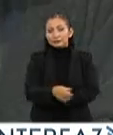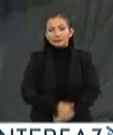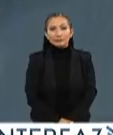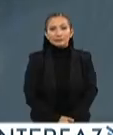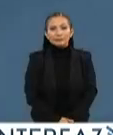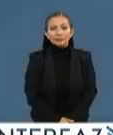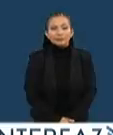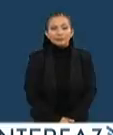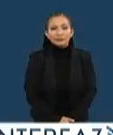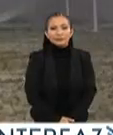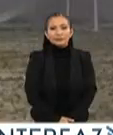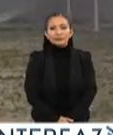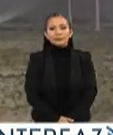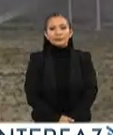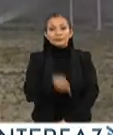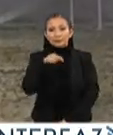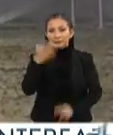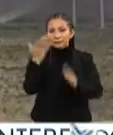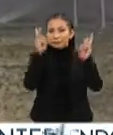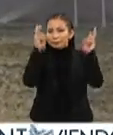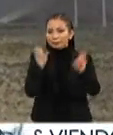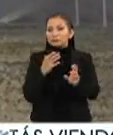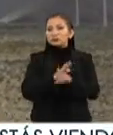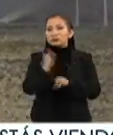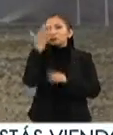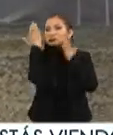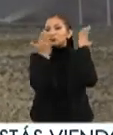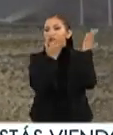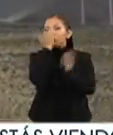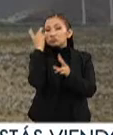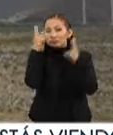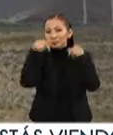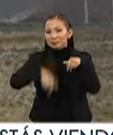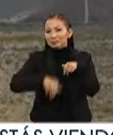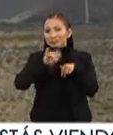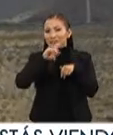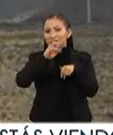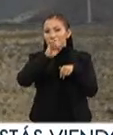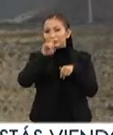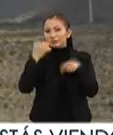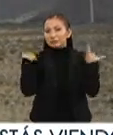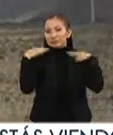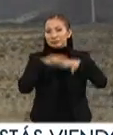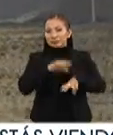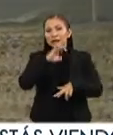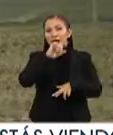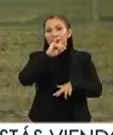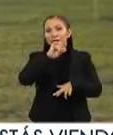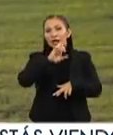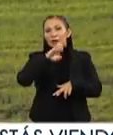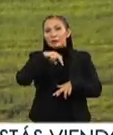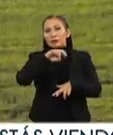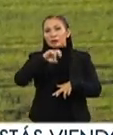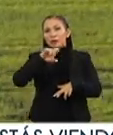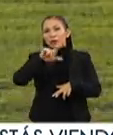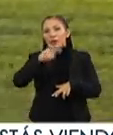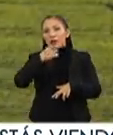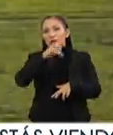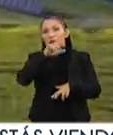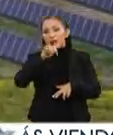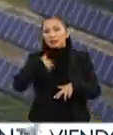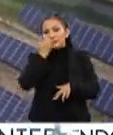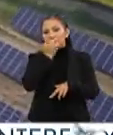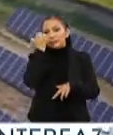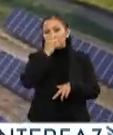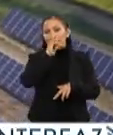detalles. En nuestra sección Orientación Vocacional nos visita en Interfaz el profesor Cristian Emanuel González Reyes de